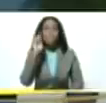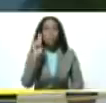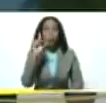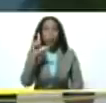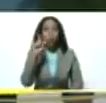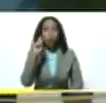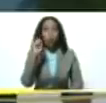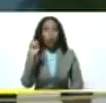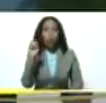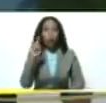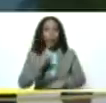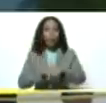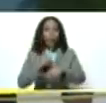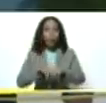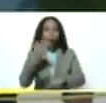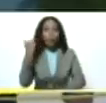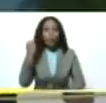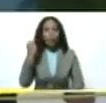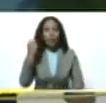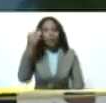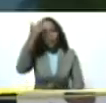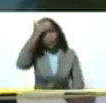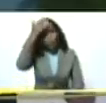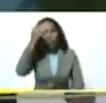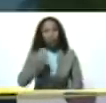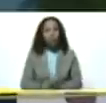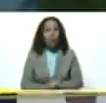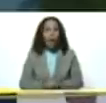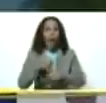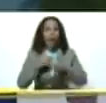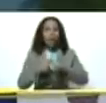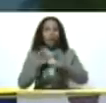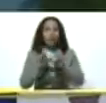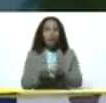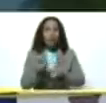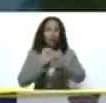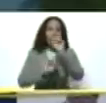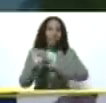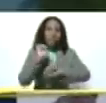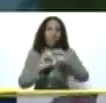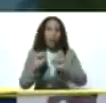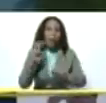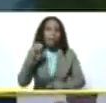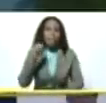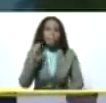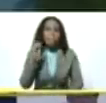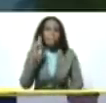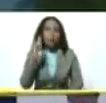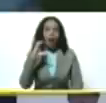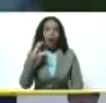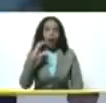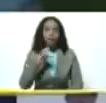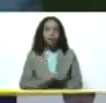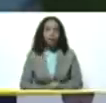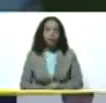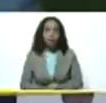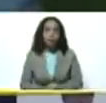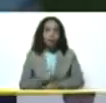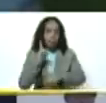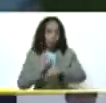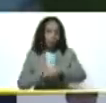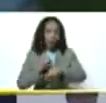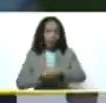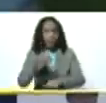era Trump, del exsecretario de Defensa Mark Esper de la era